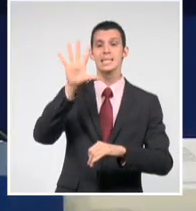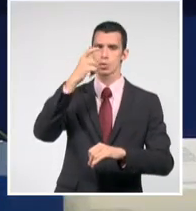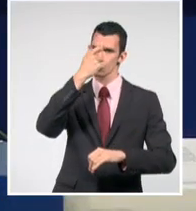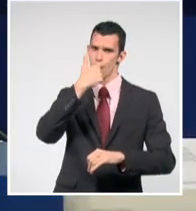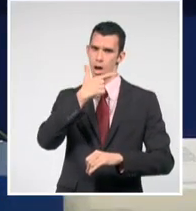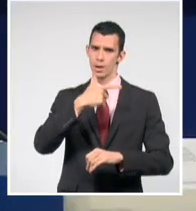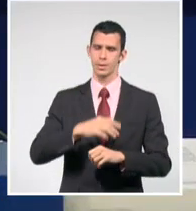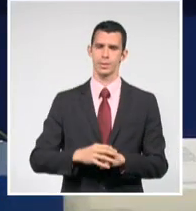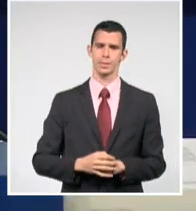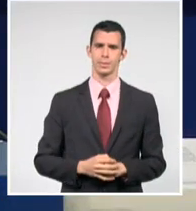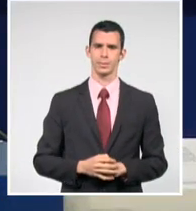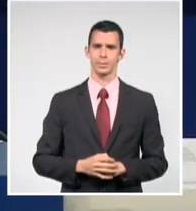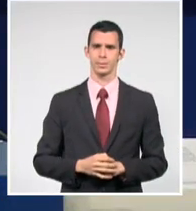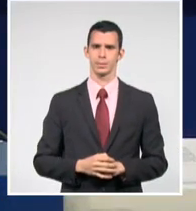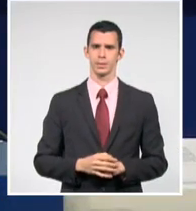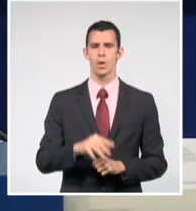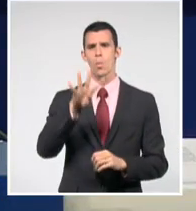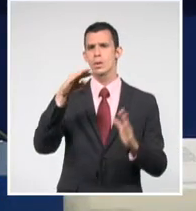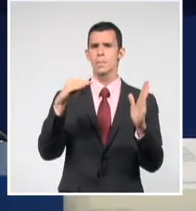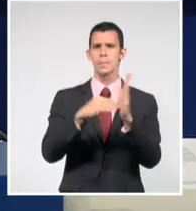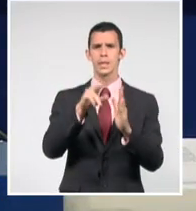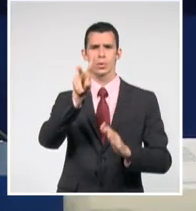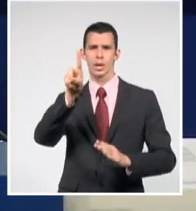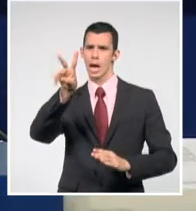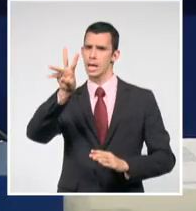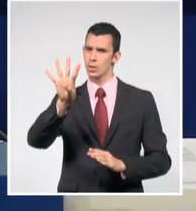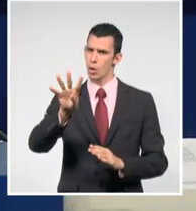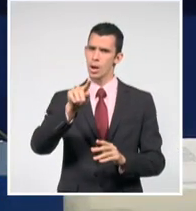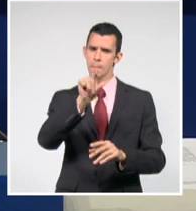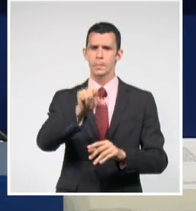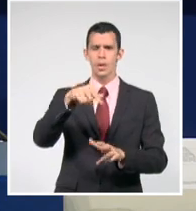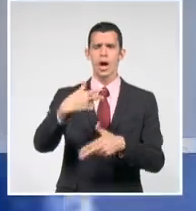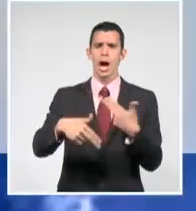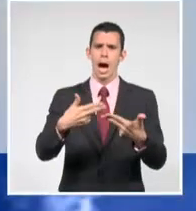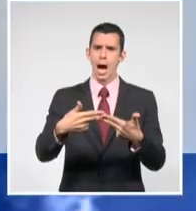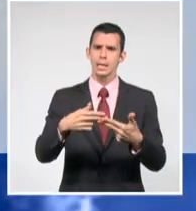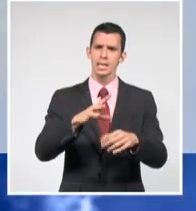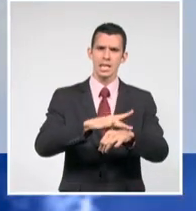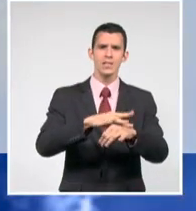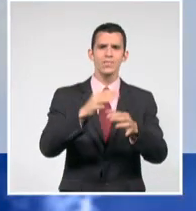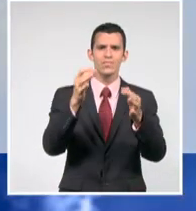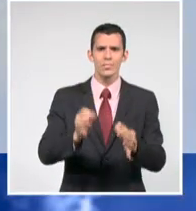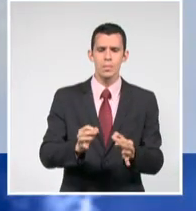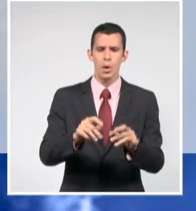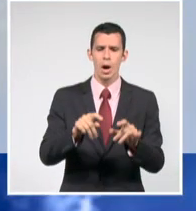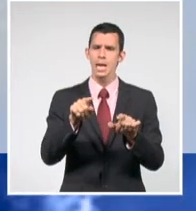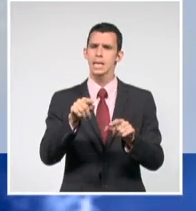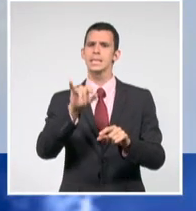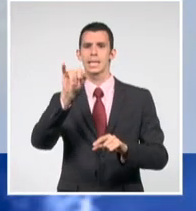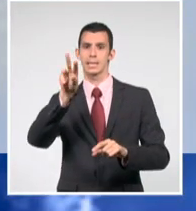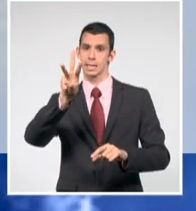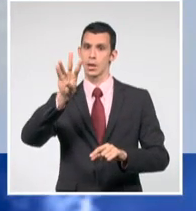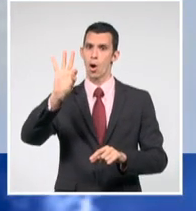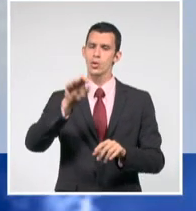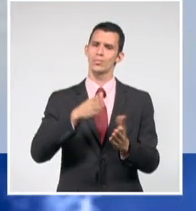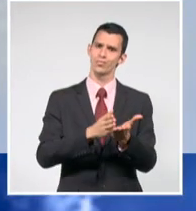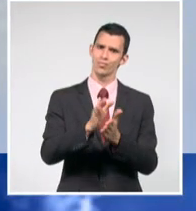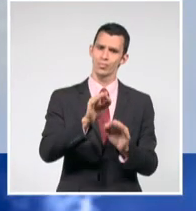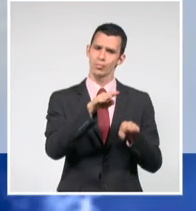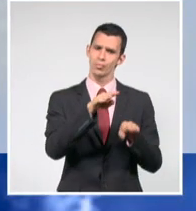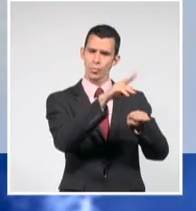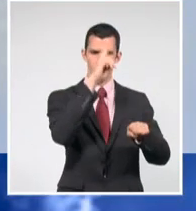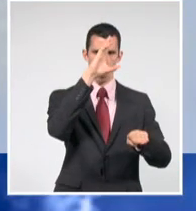señaló que de los 4.214 pacientes diagnosticados con la enfermedad, 638 se mantienen ingresados